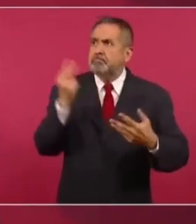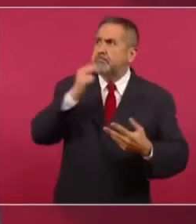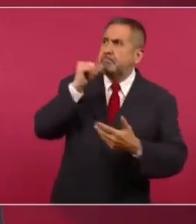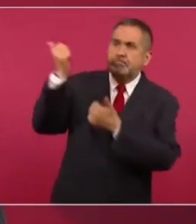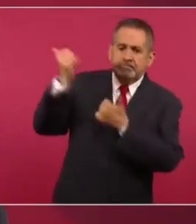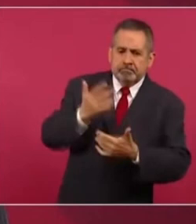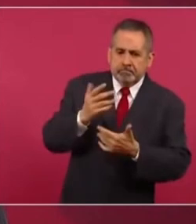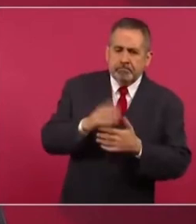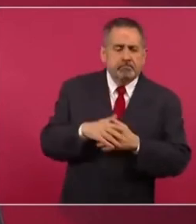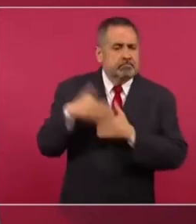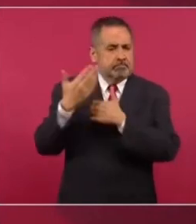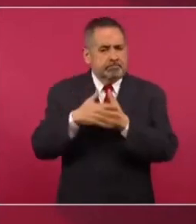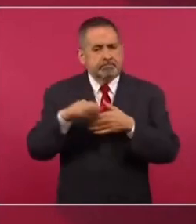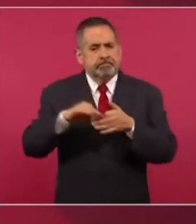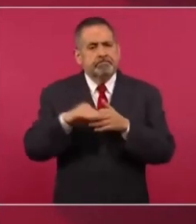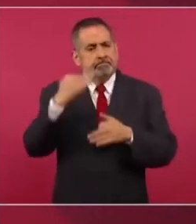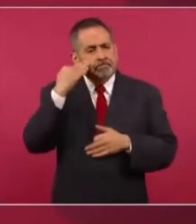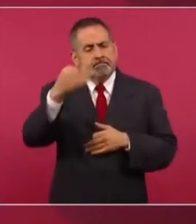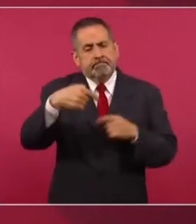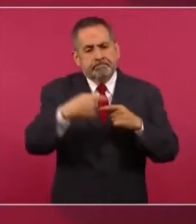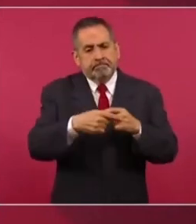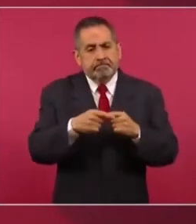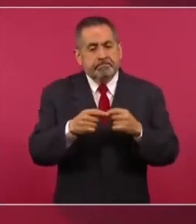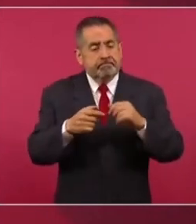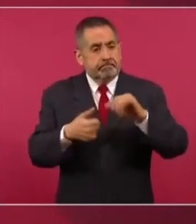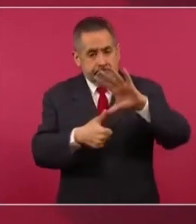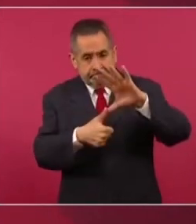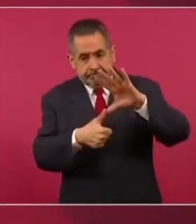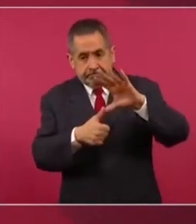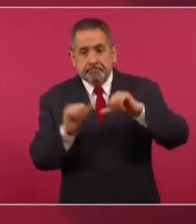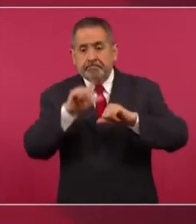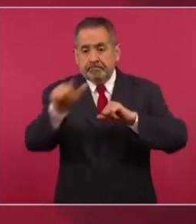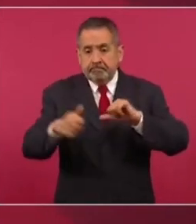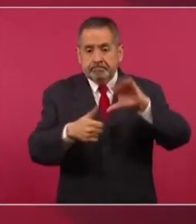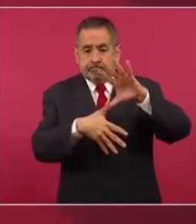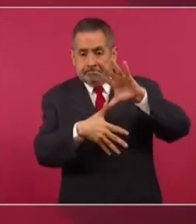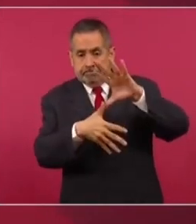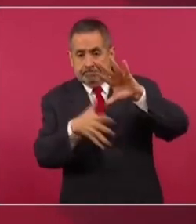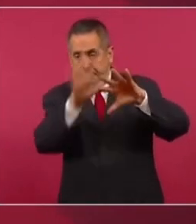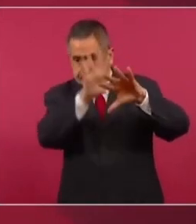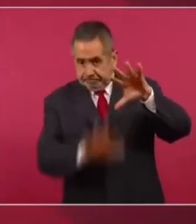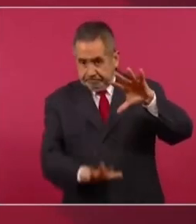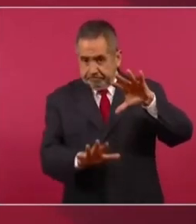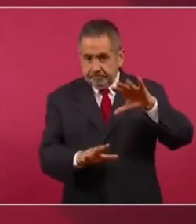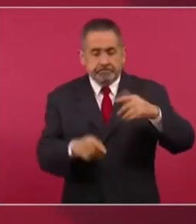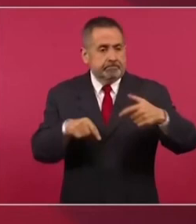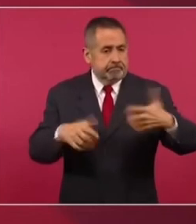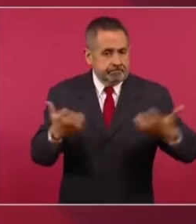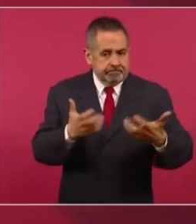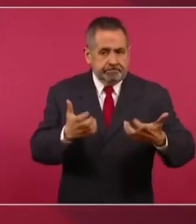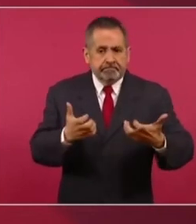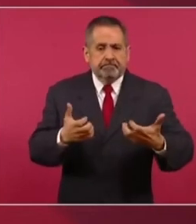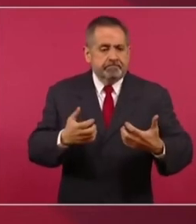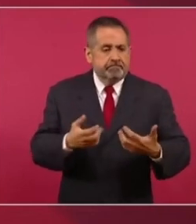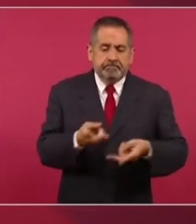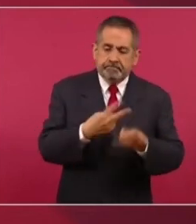en el mediano plazo, en toda América, lo que consumimos.